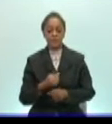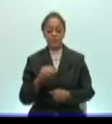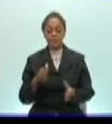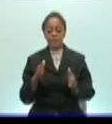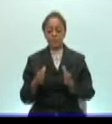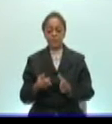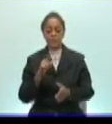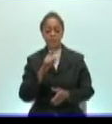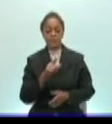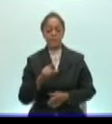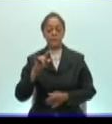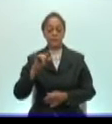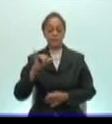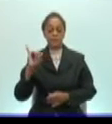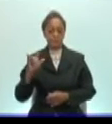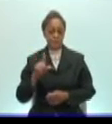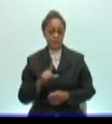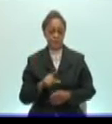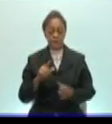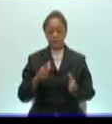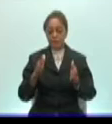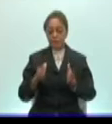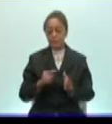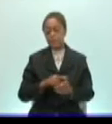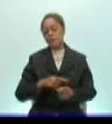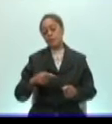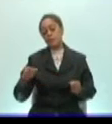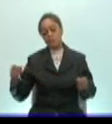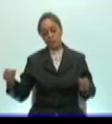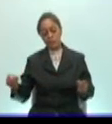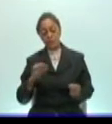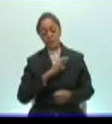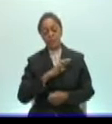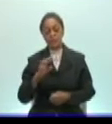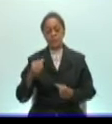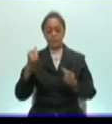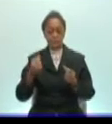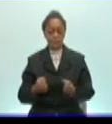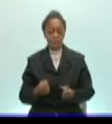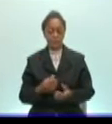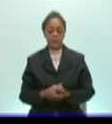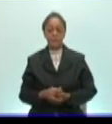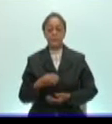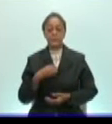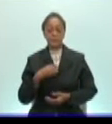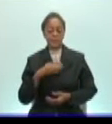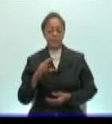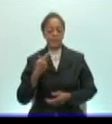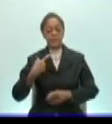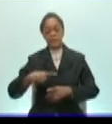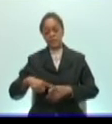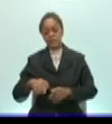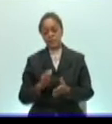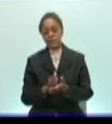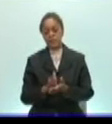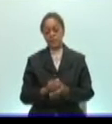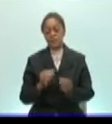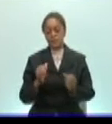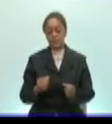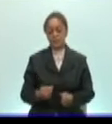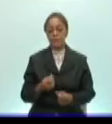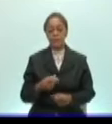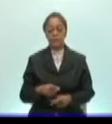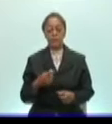hasta el 61, pero que vamos a mantener a lo largo de toda la revolución el poder. Quiere decir que en próximas clases vamos a mantener